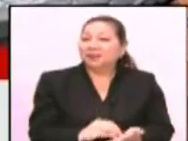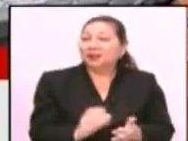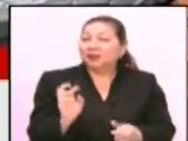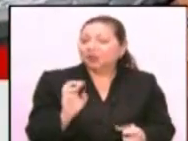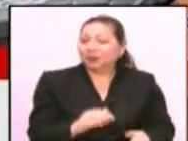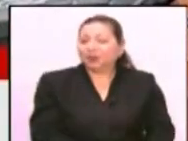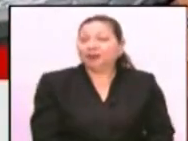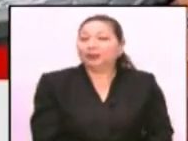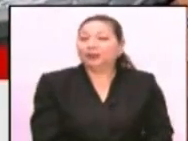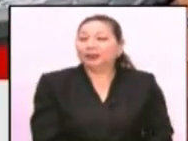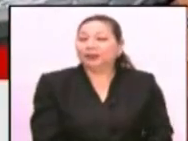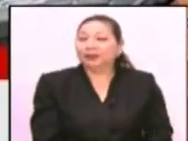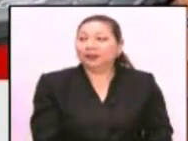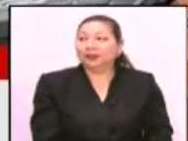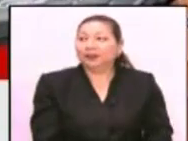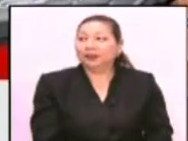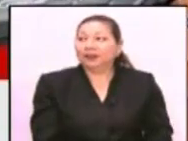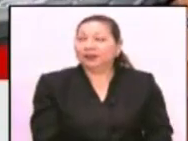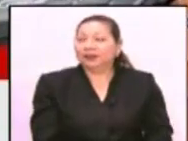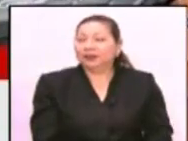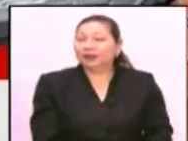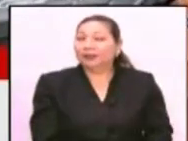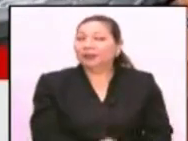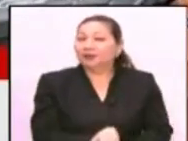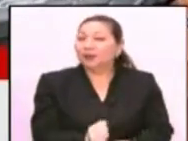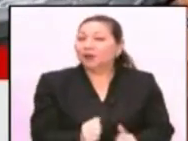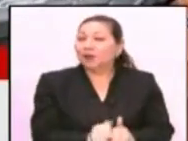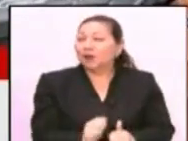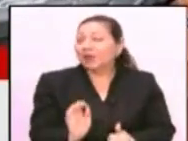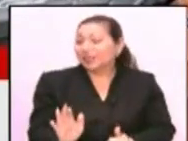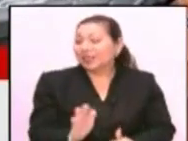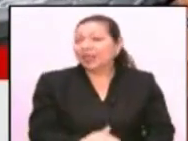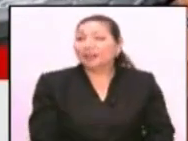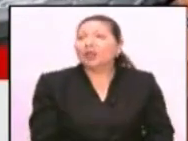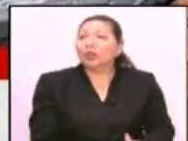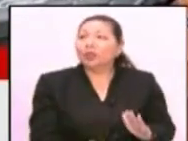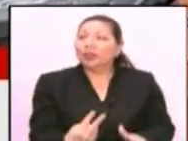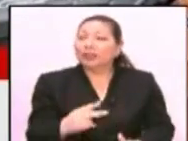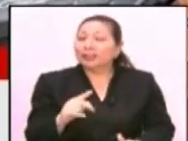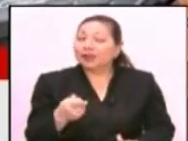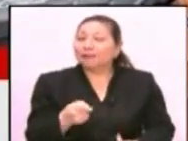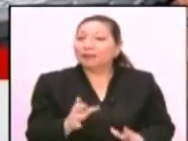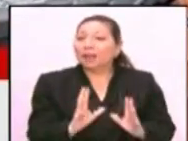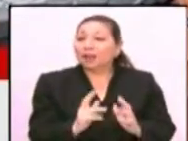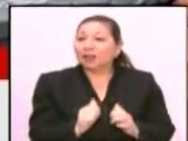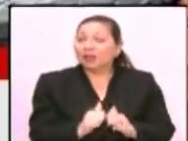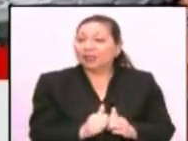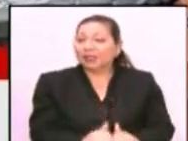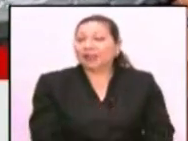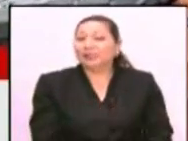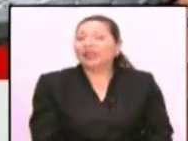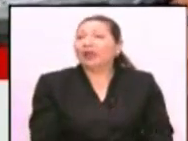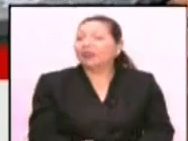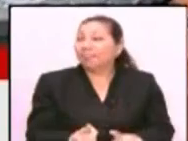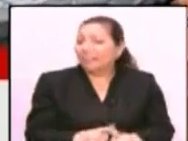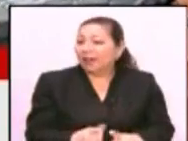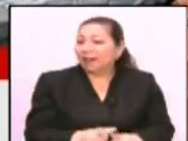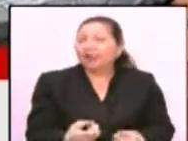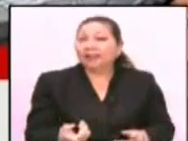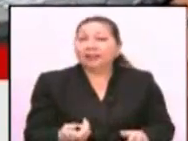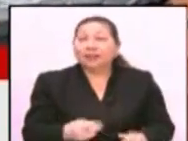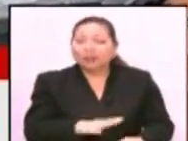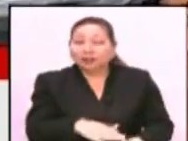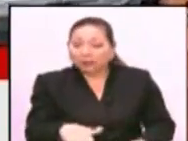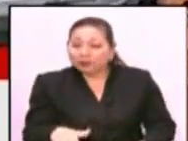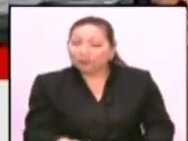duda alguna, en que trabajemos con ellos. Hay 12.000 internos asociados a delitos más graves, terrorismo, violación sexual de